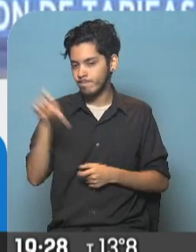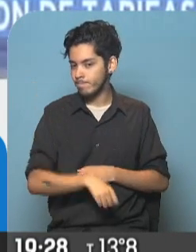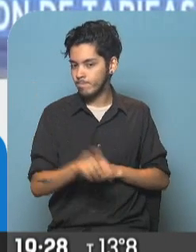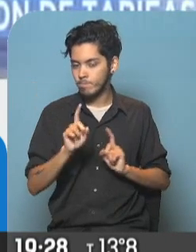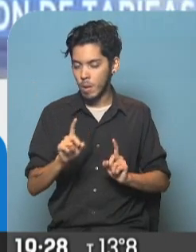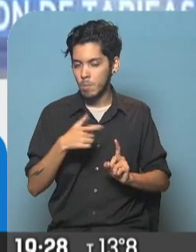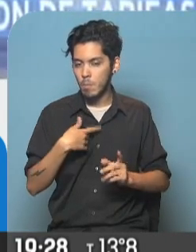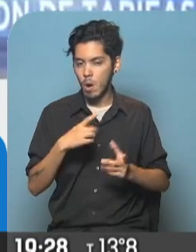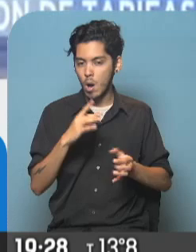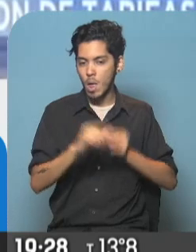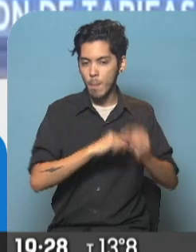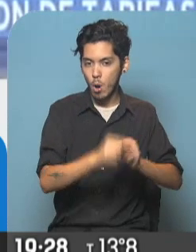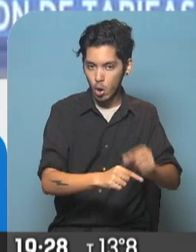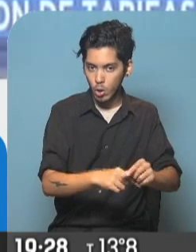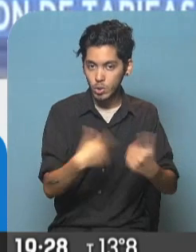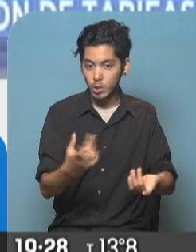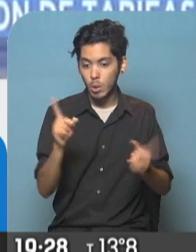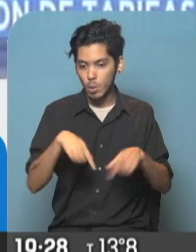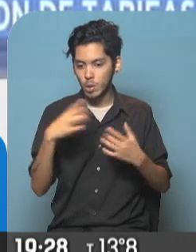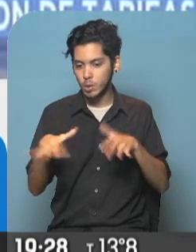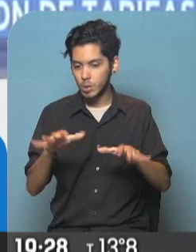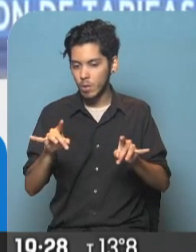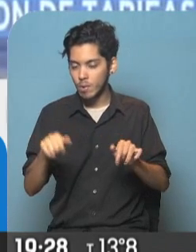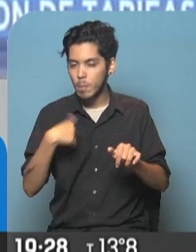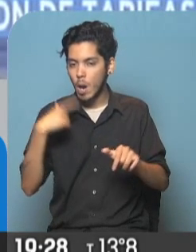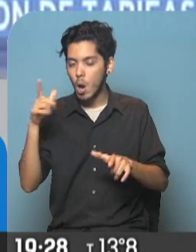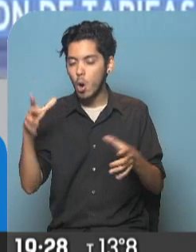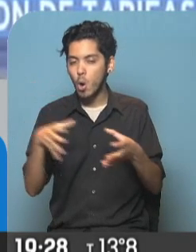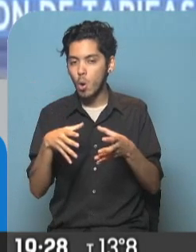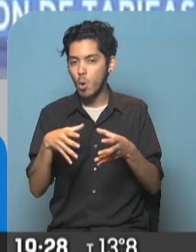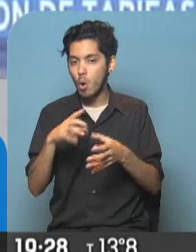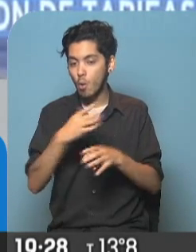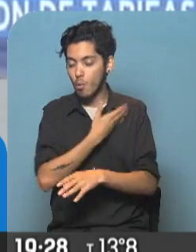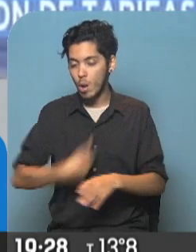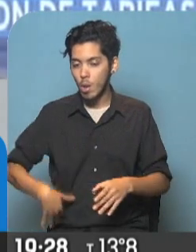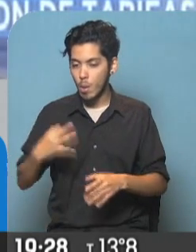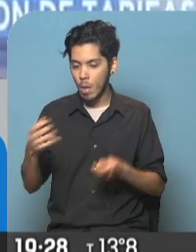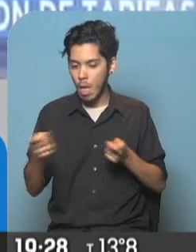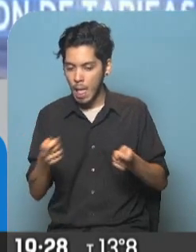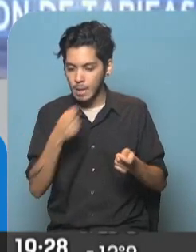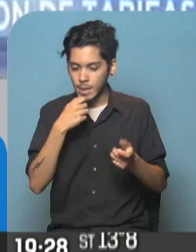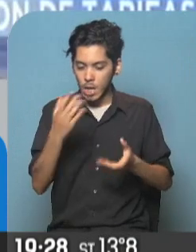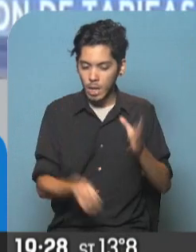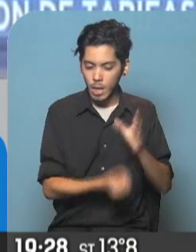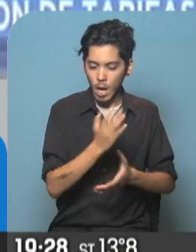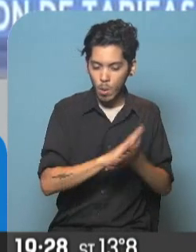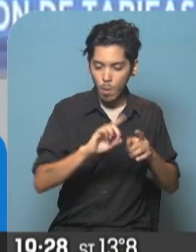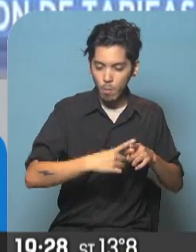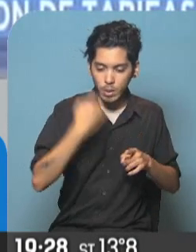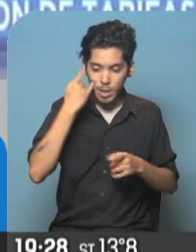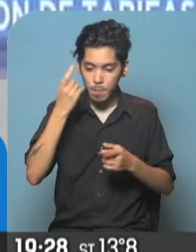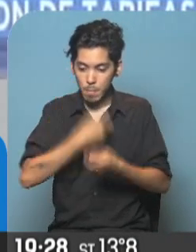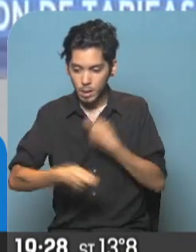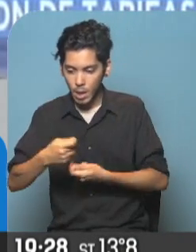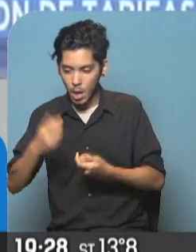lo cual lo pone en una posición mucho más complicada para un gobierno que tenía que pivotear entre construir capital político y dar señales al mercado de